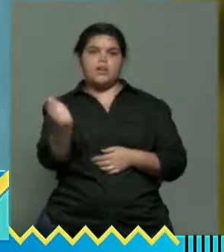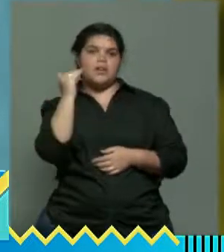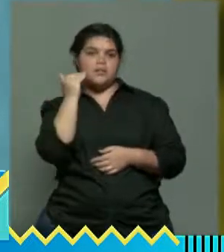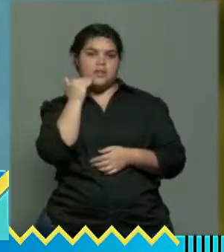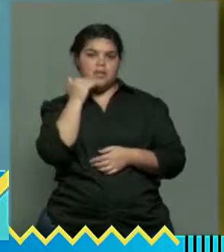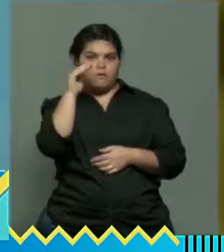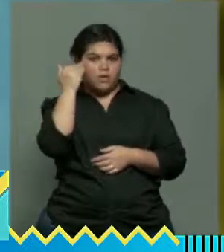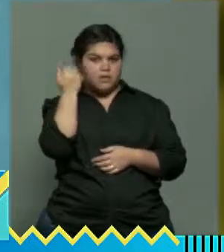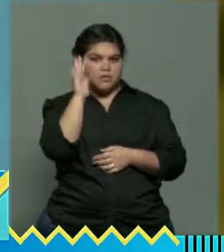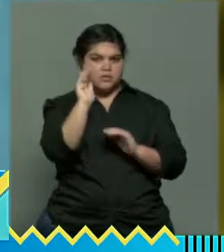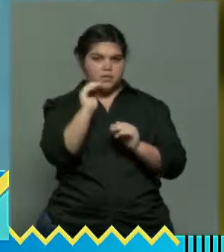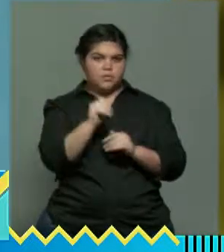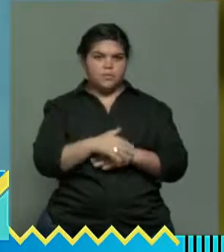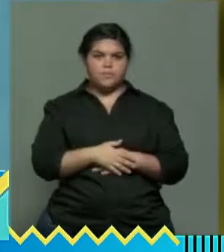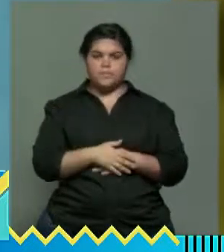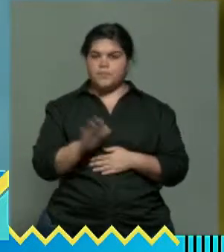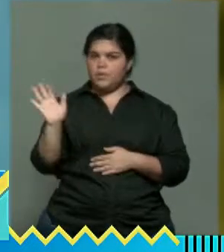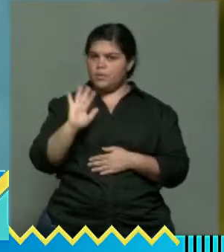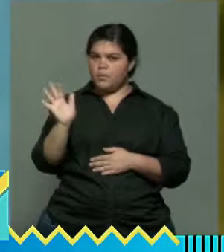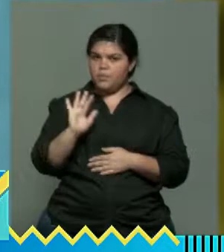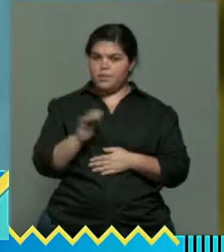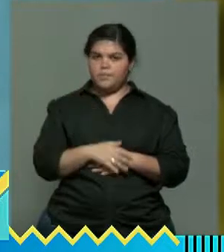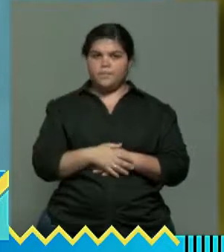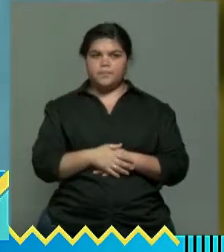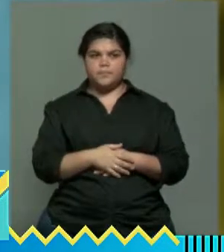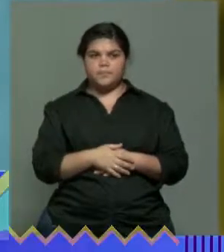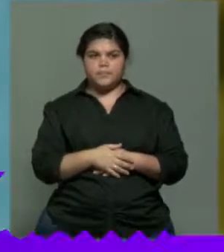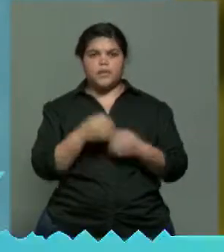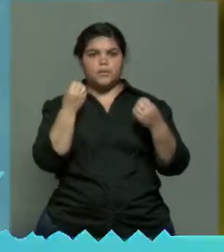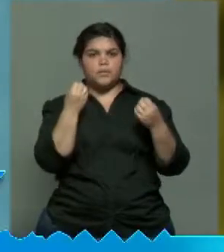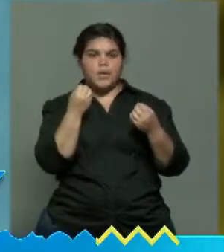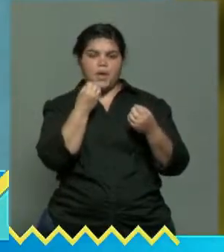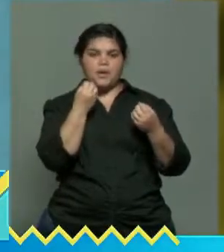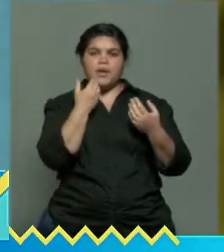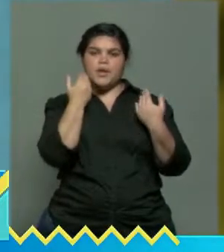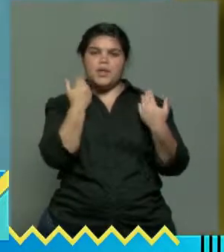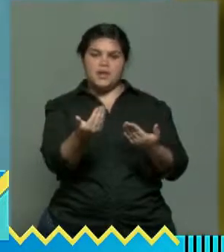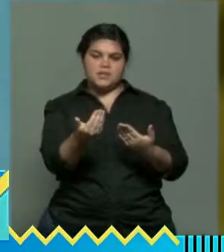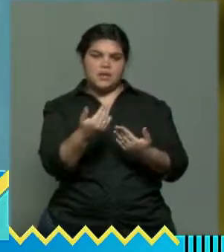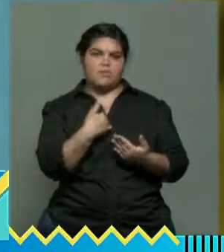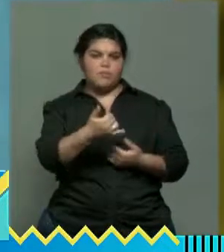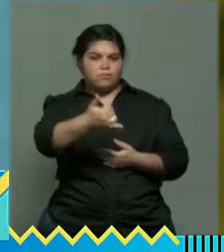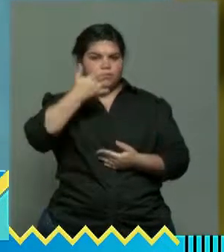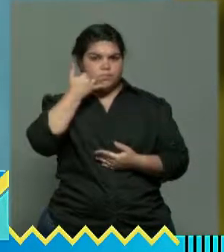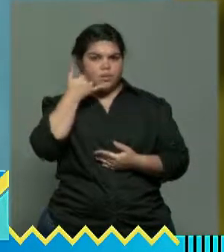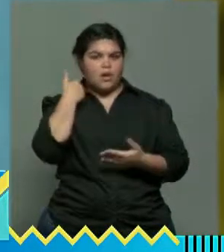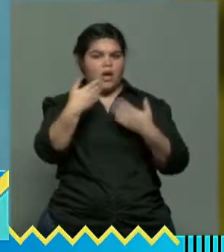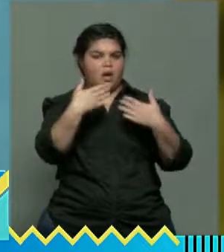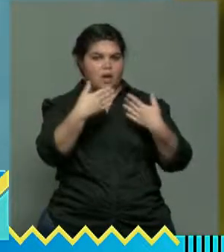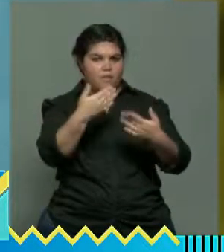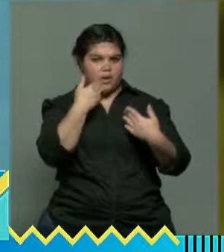saluda. Hola, Fernanda. ¿Cómo estás? Muchas gracias por atendernos el teléfono y darnos esta comunicación.